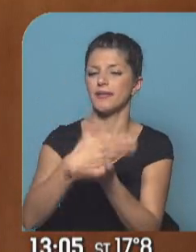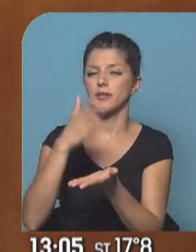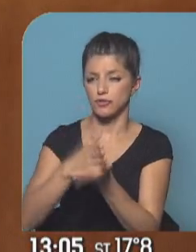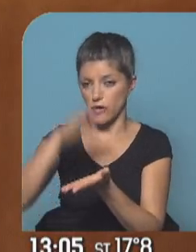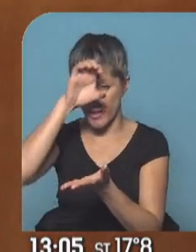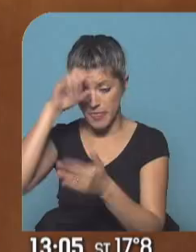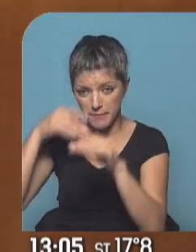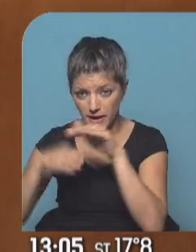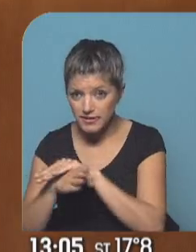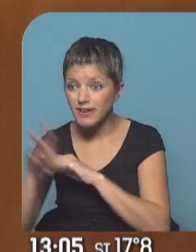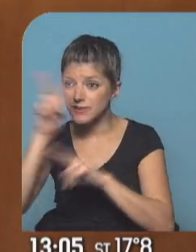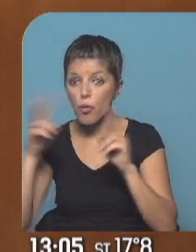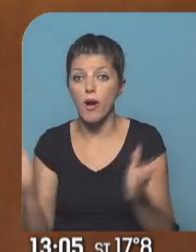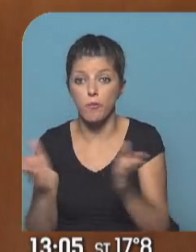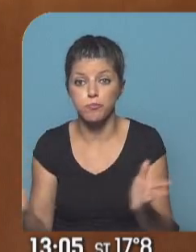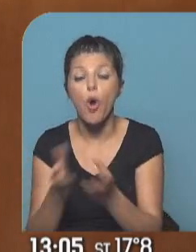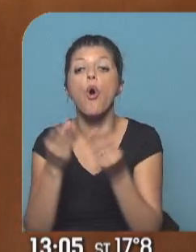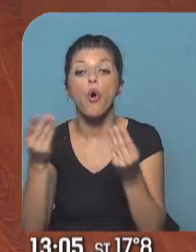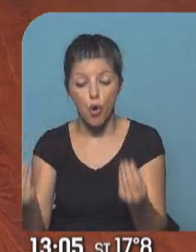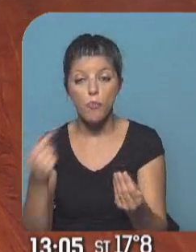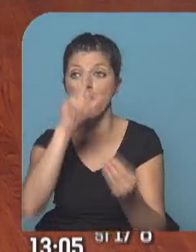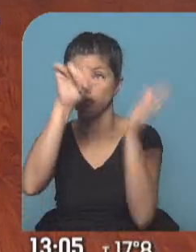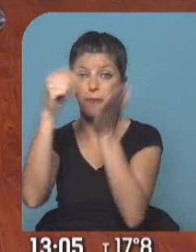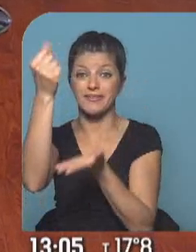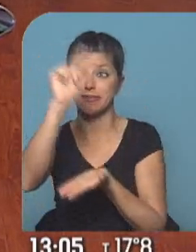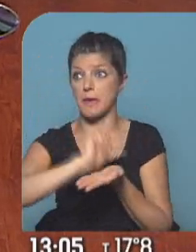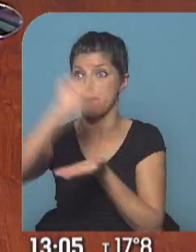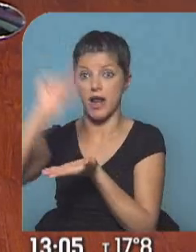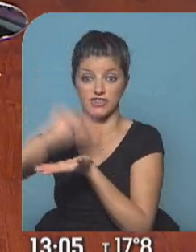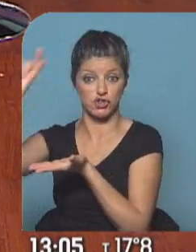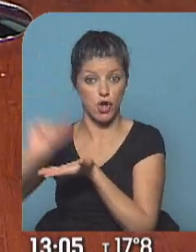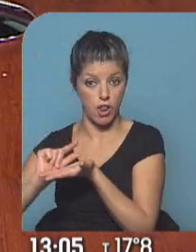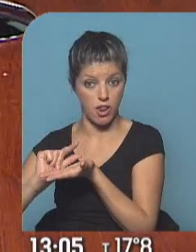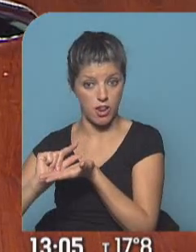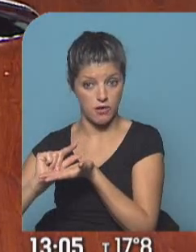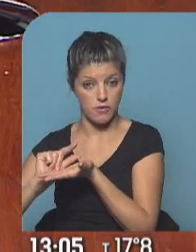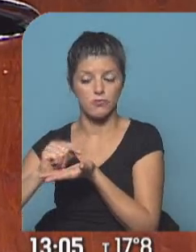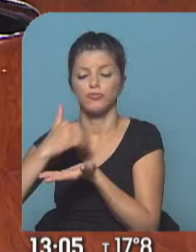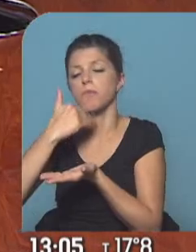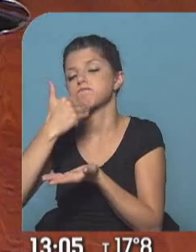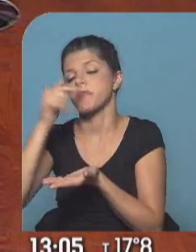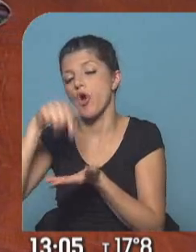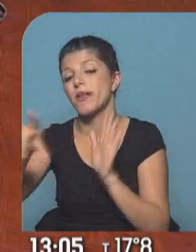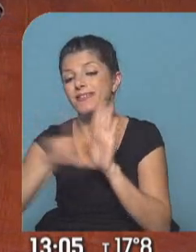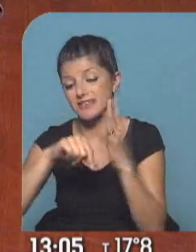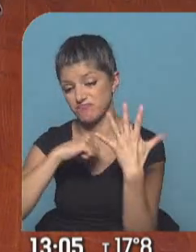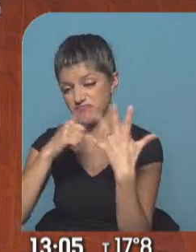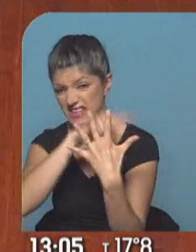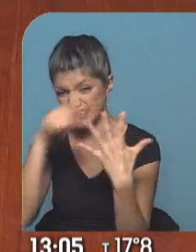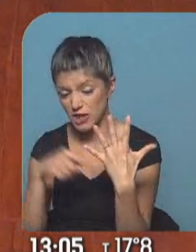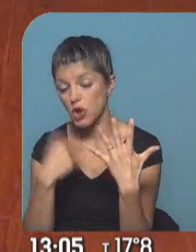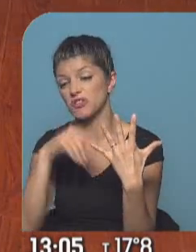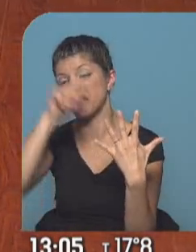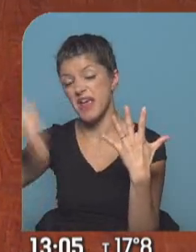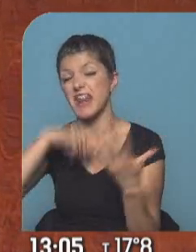de inversión extranjera. No sé si van a ir inversiones extranjeras a partir de estas leyes de la Asamblea Constituyente, porque hay que ver